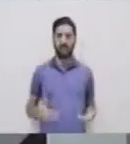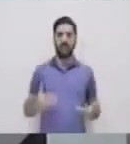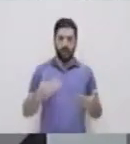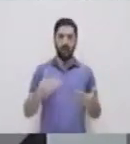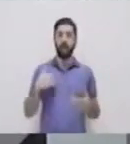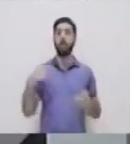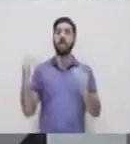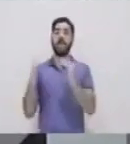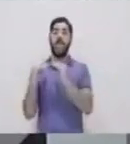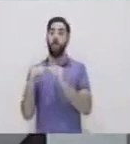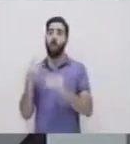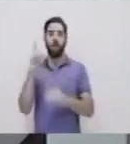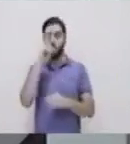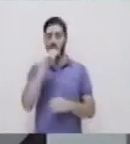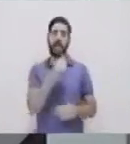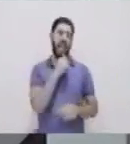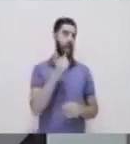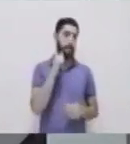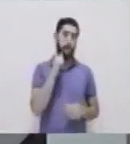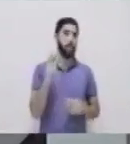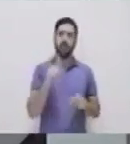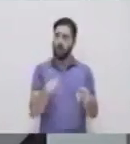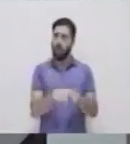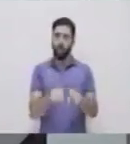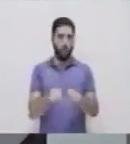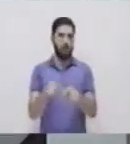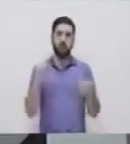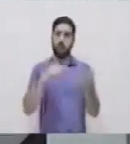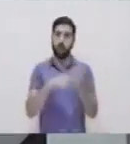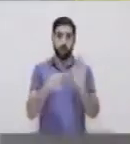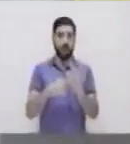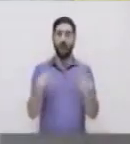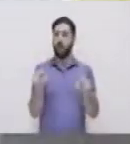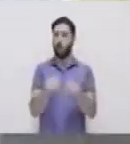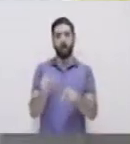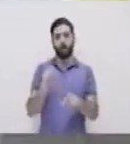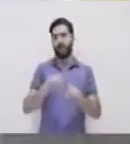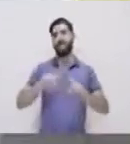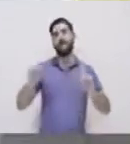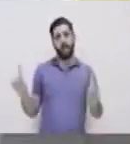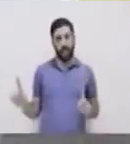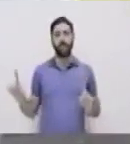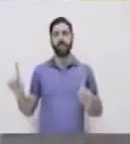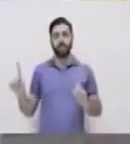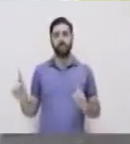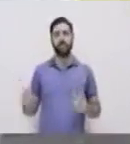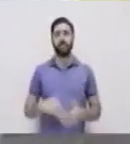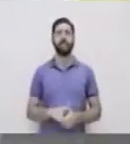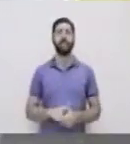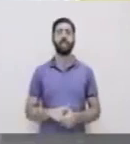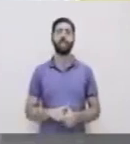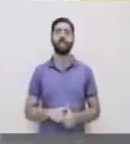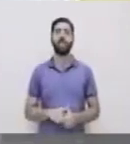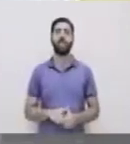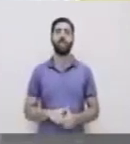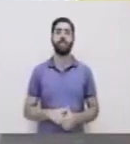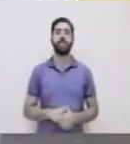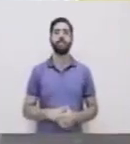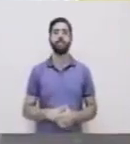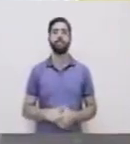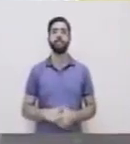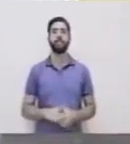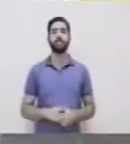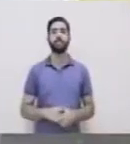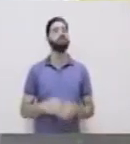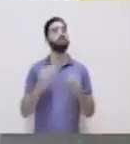inmediatamente, ¿verdad? No hay dos personas iguales, aunque así sean gemelos, no hay dos personas iguales, pues sé auténtico y sigue tus